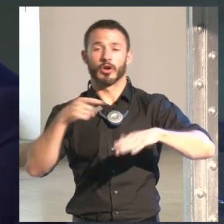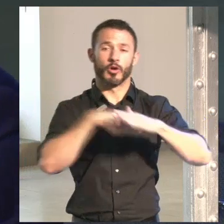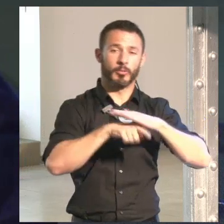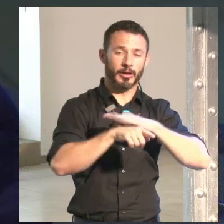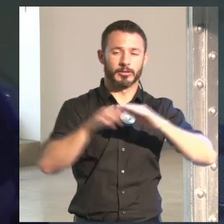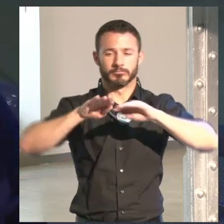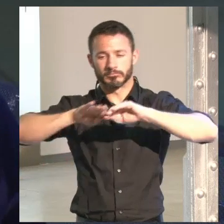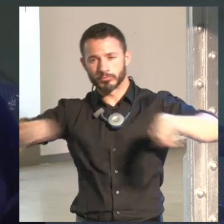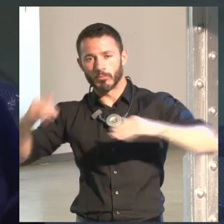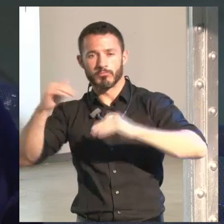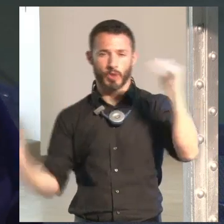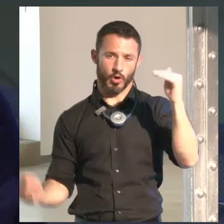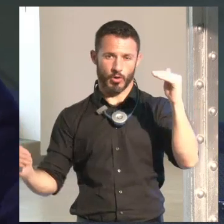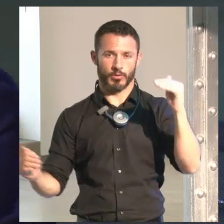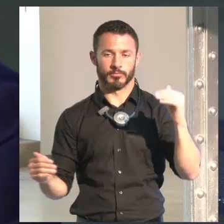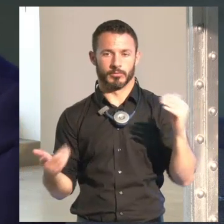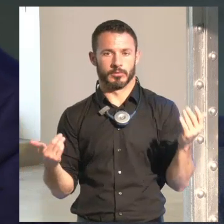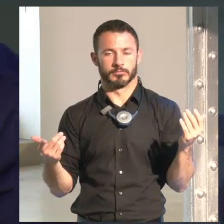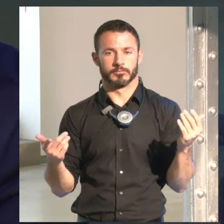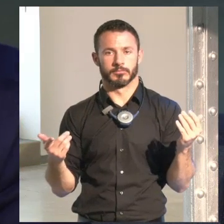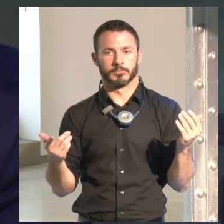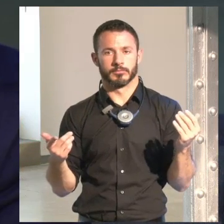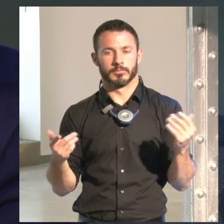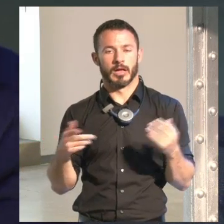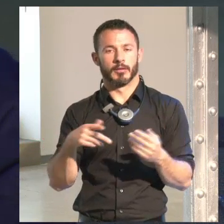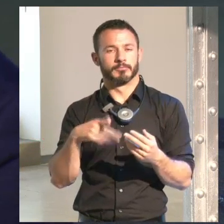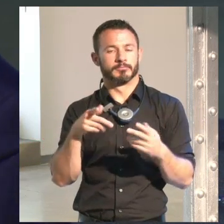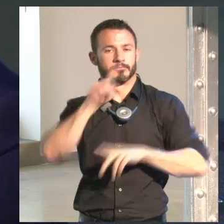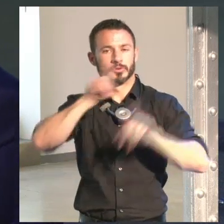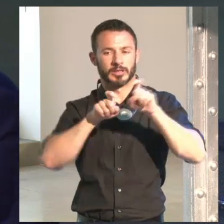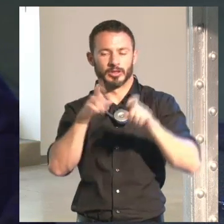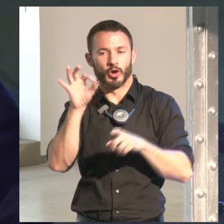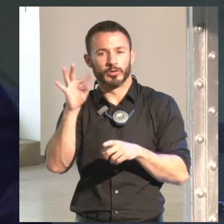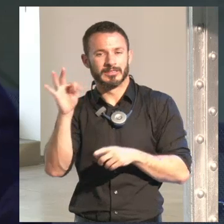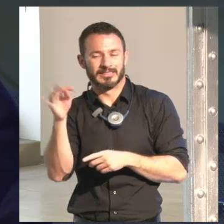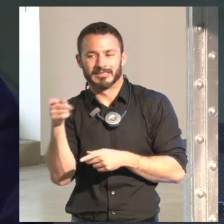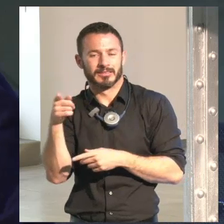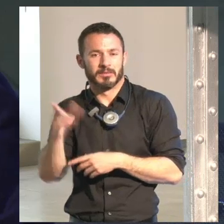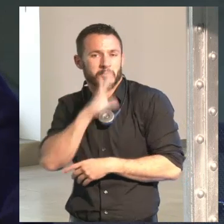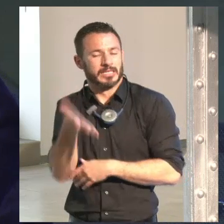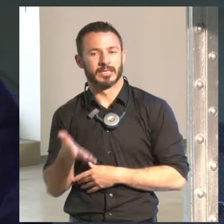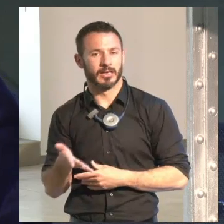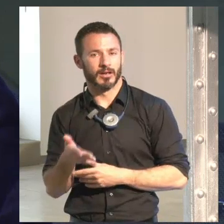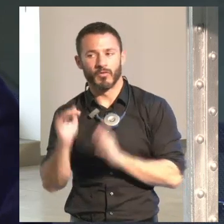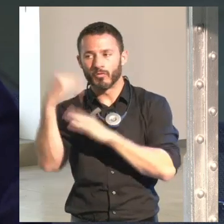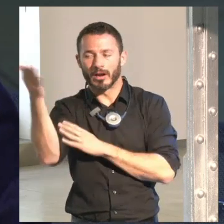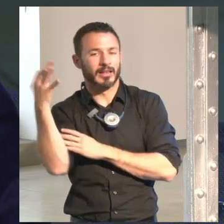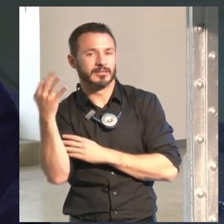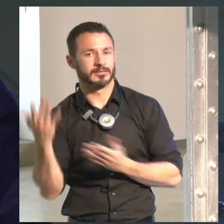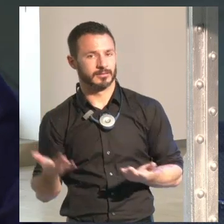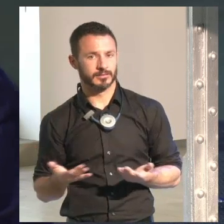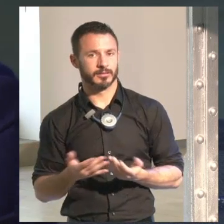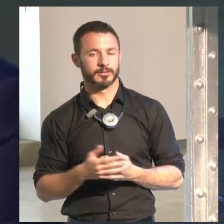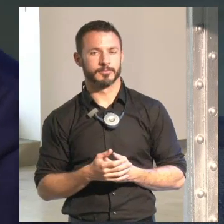¿y qué pasa con los OTTs, con este otro tipo de prestadores de servicios? ¿Qué pasa por ahí fuera?